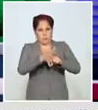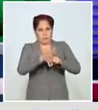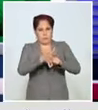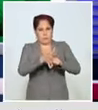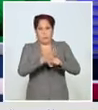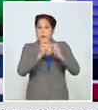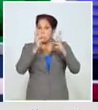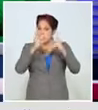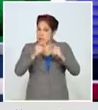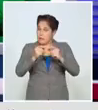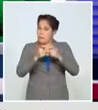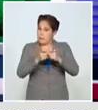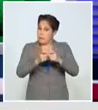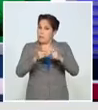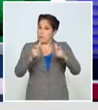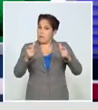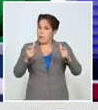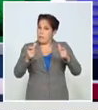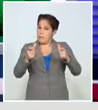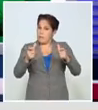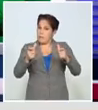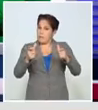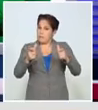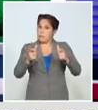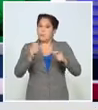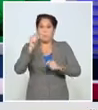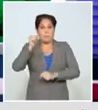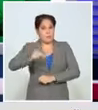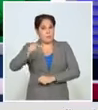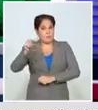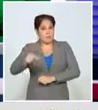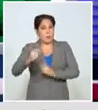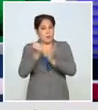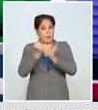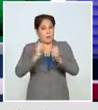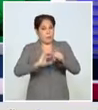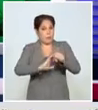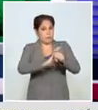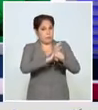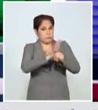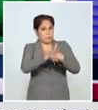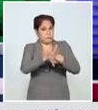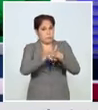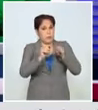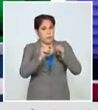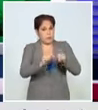cifra elevada de pacientes diagnosticados con COVID